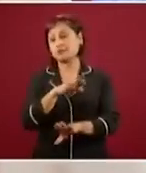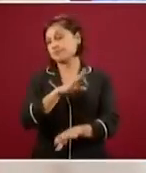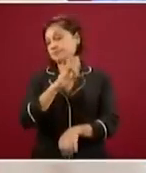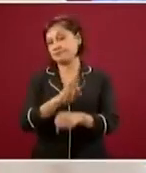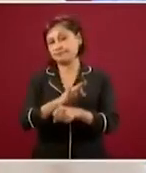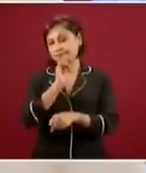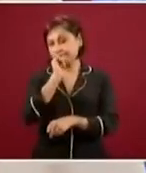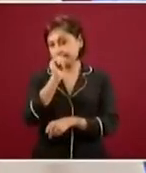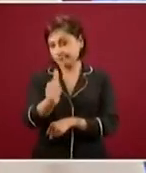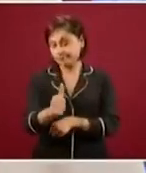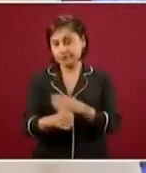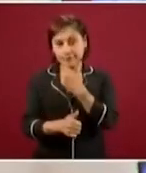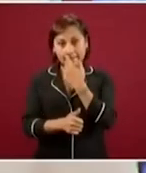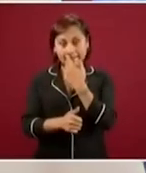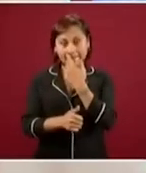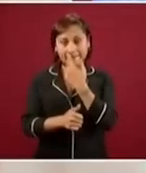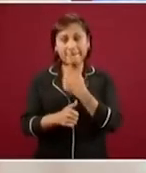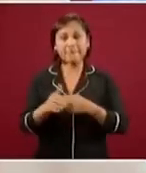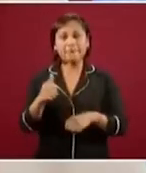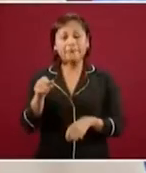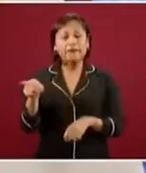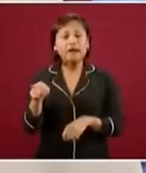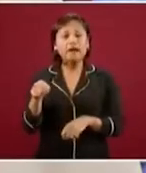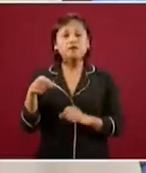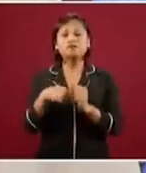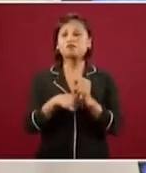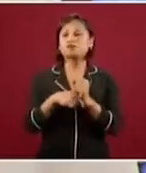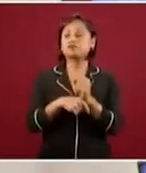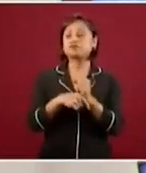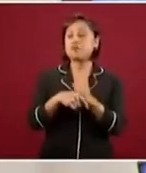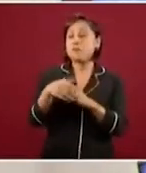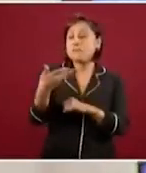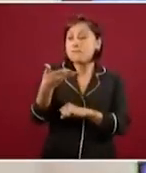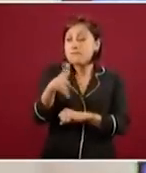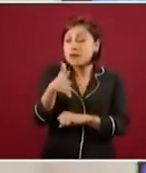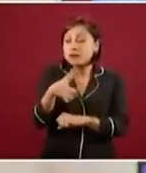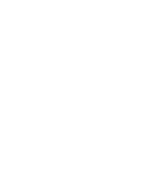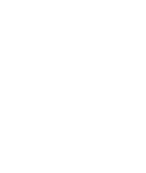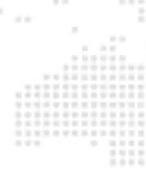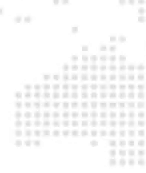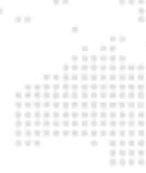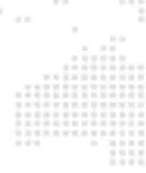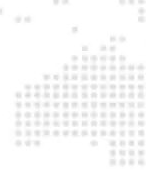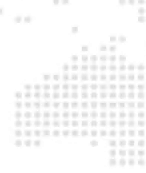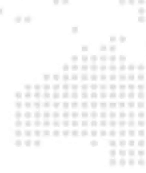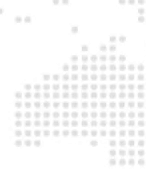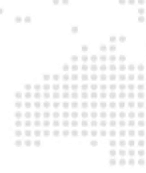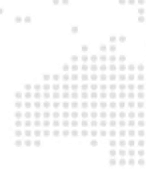aproximadamente un monto de 21,000 millones de pesos anuales.